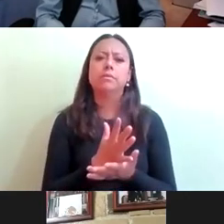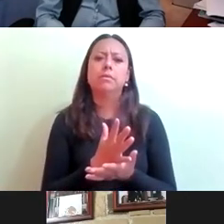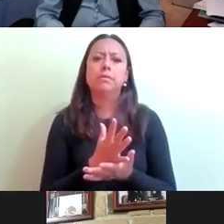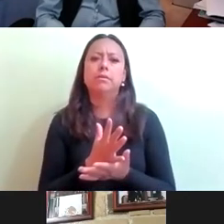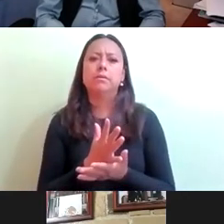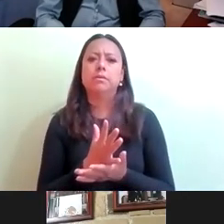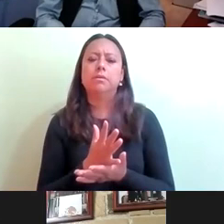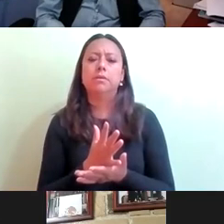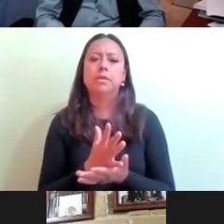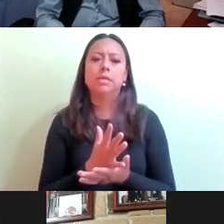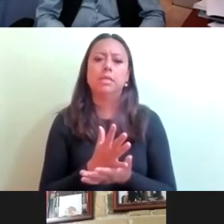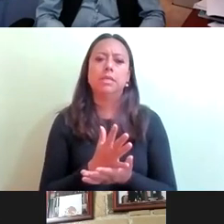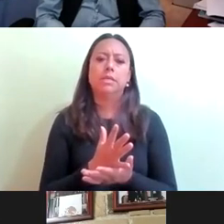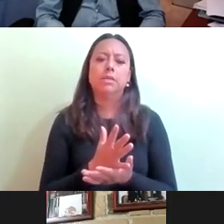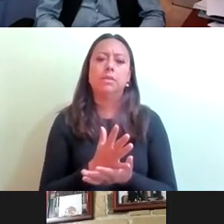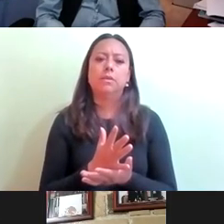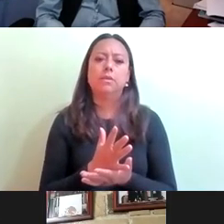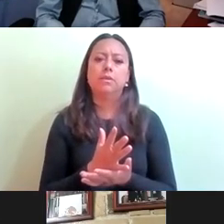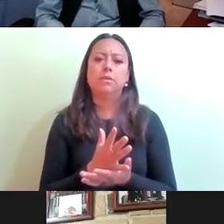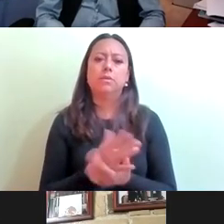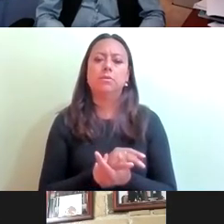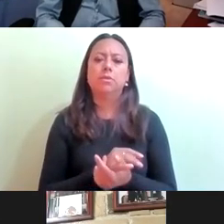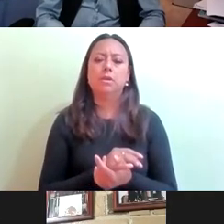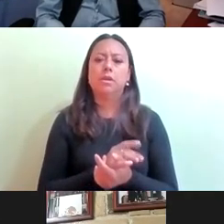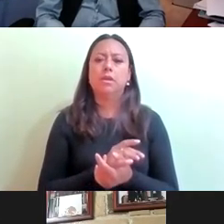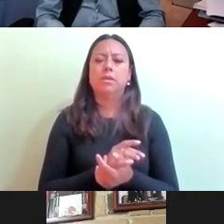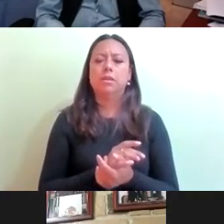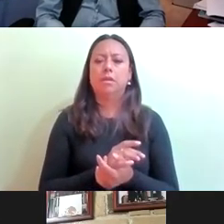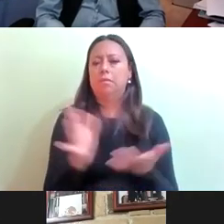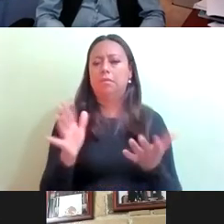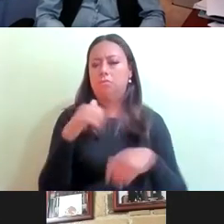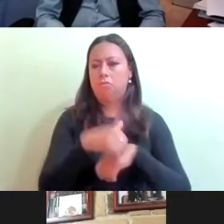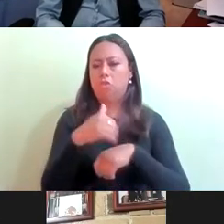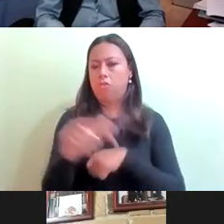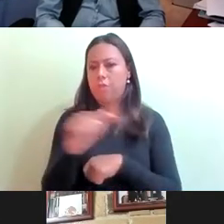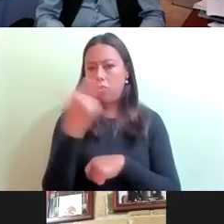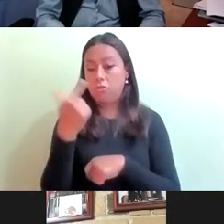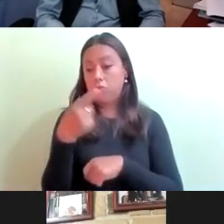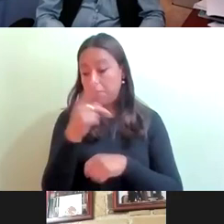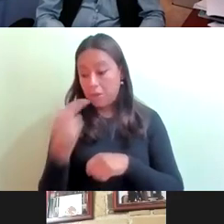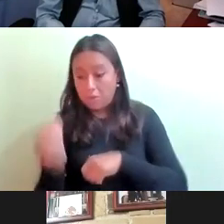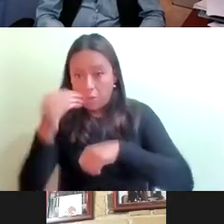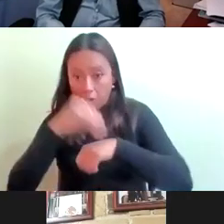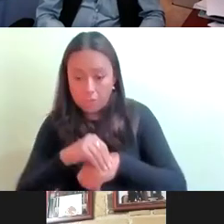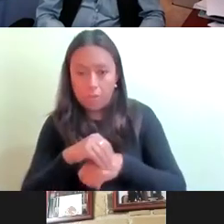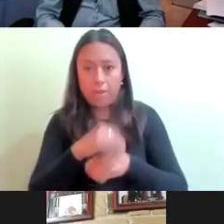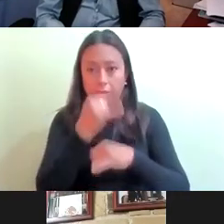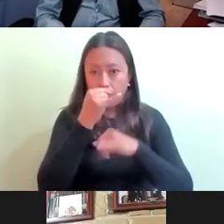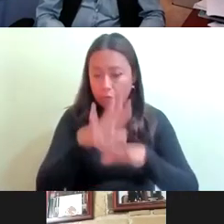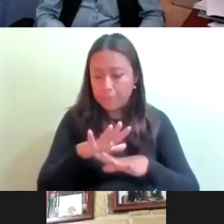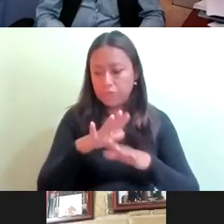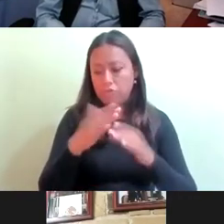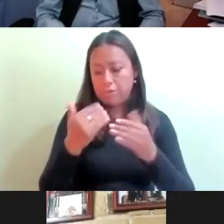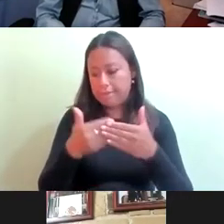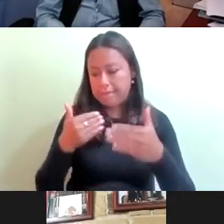la que hace la referencia el del considerando 12º, pero que no se incorpora ninguno de los datos remitidos